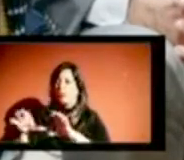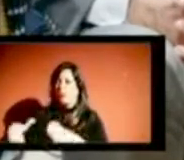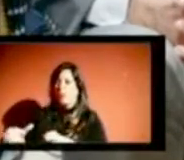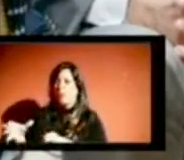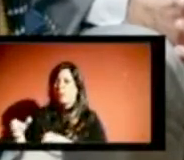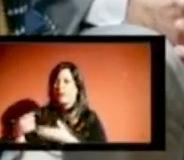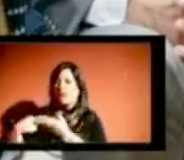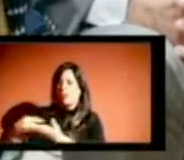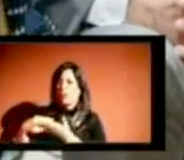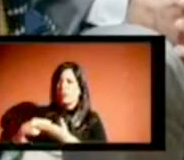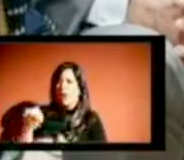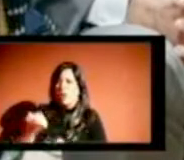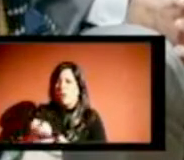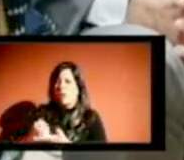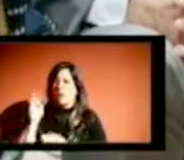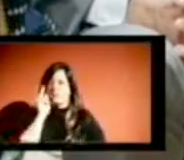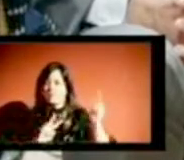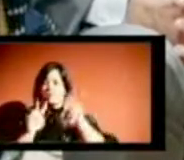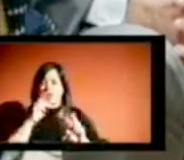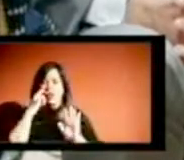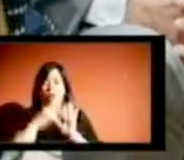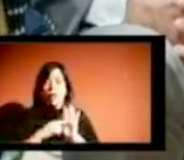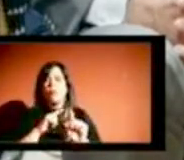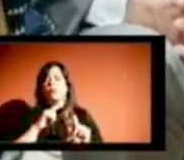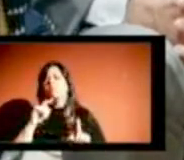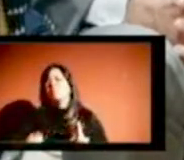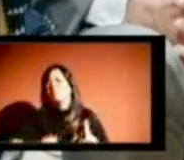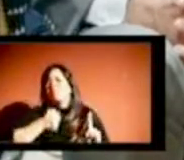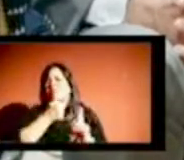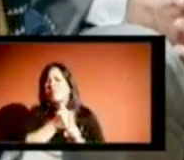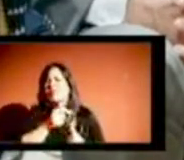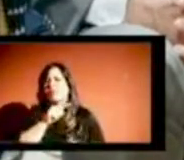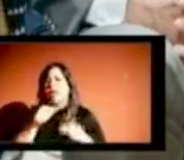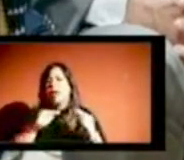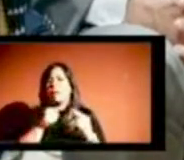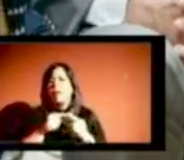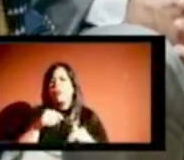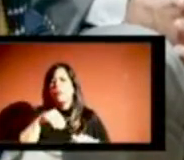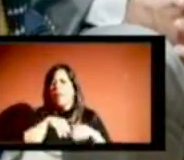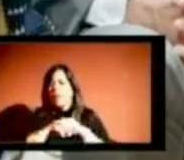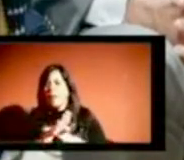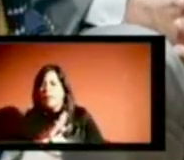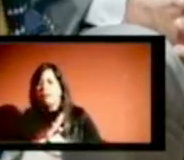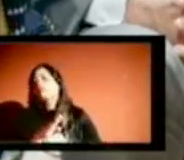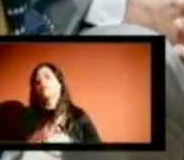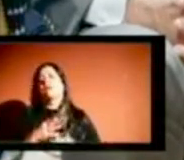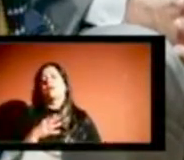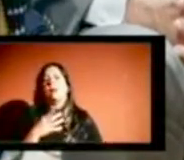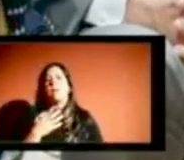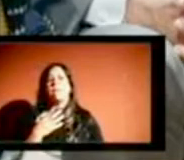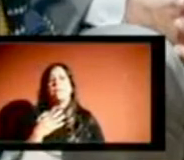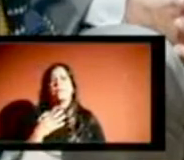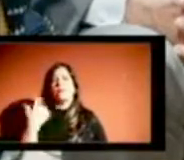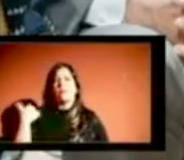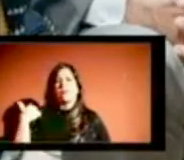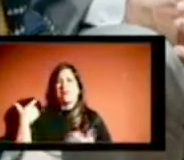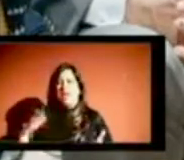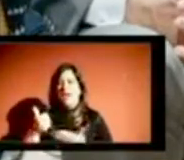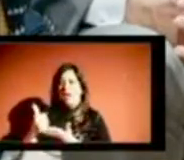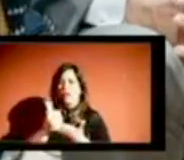Económicos. En cuanto a ciberataques, yo creo que el mejor ejemplo ha sido las ayudas que se